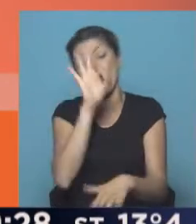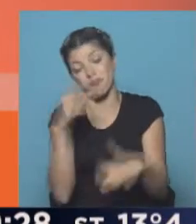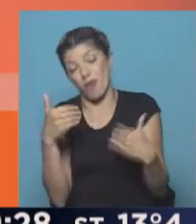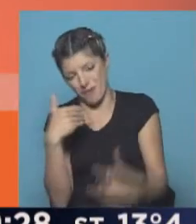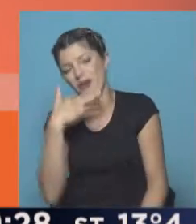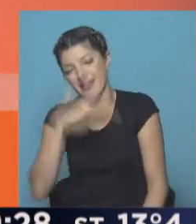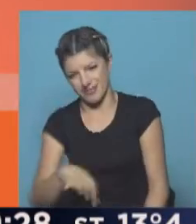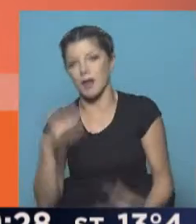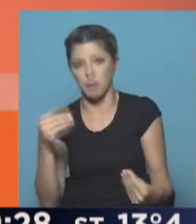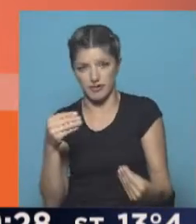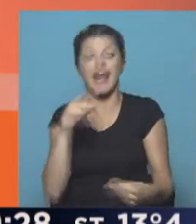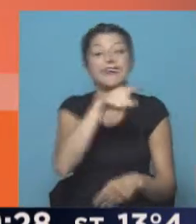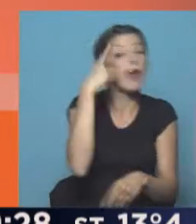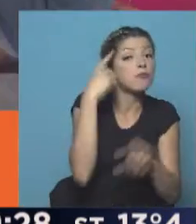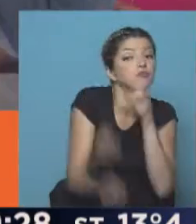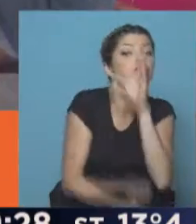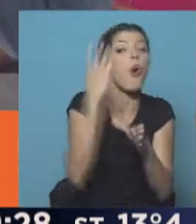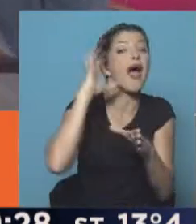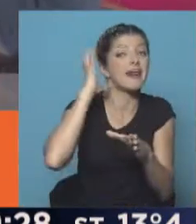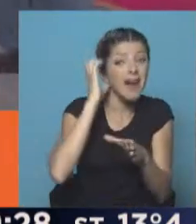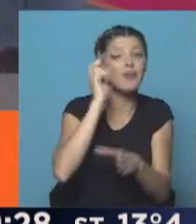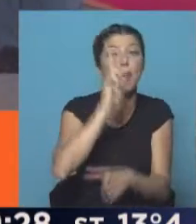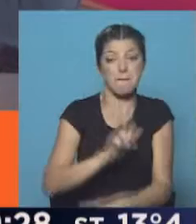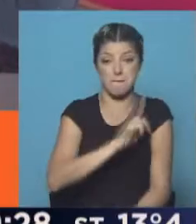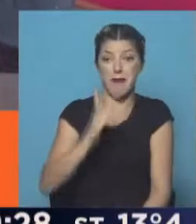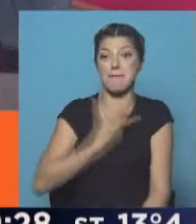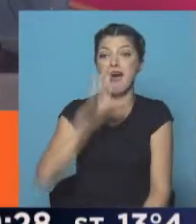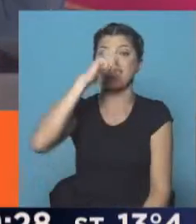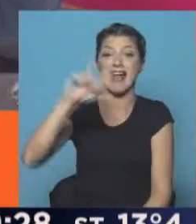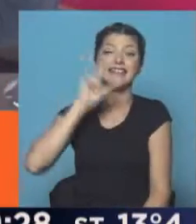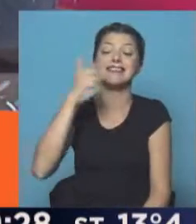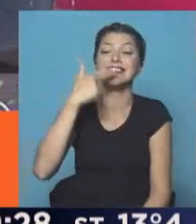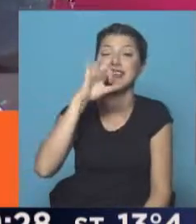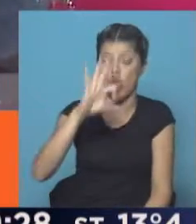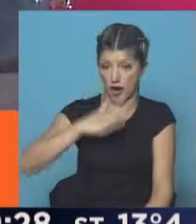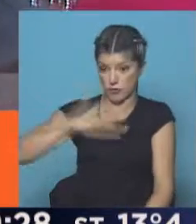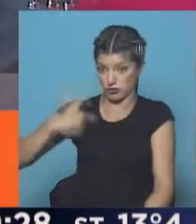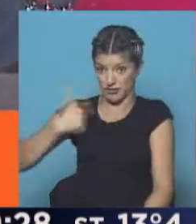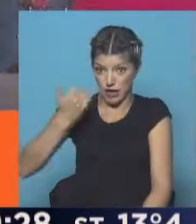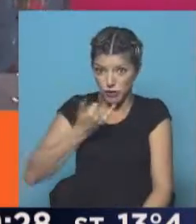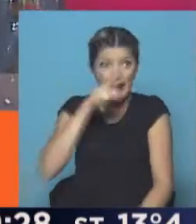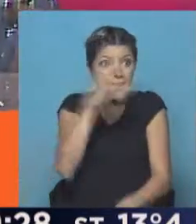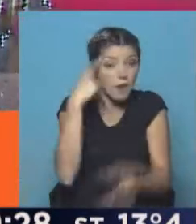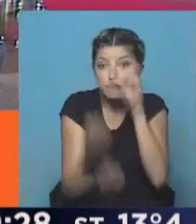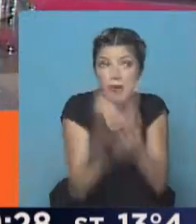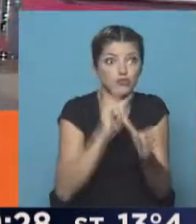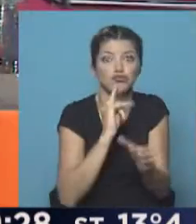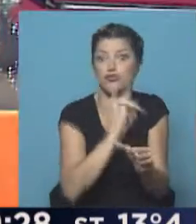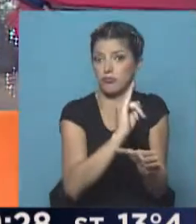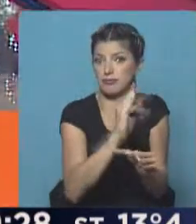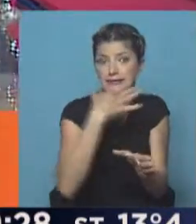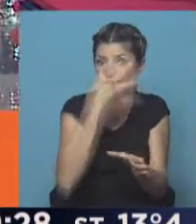la radio Papa Francisco, ¿no? que está en nuestro gremio, que él la crea porque él la quiso crear sin consultar a nadie, ¿no? Siempre manejándose de la misma